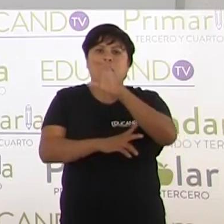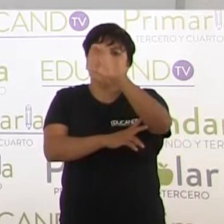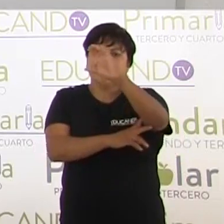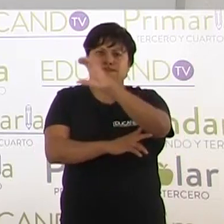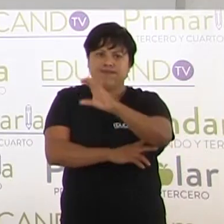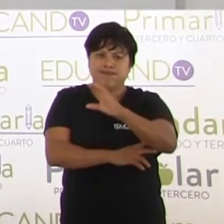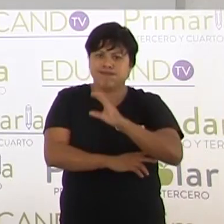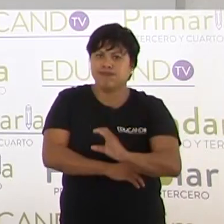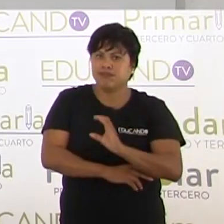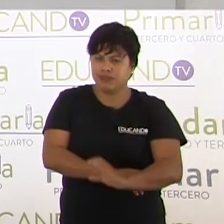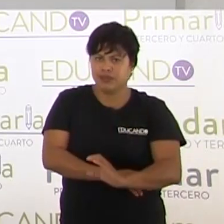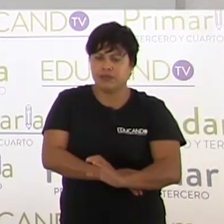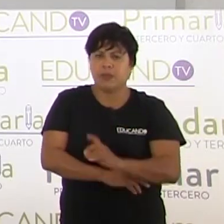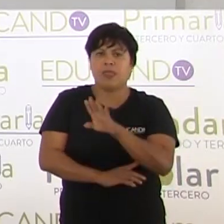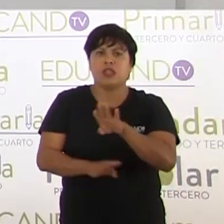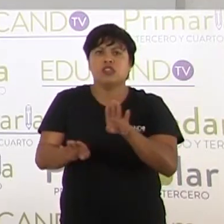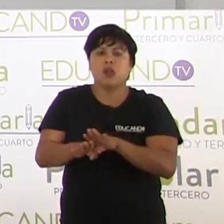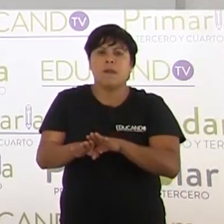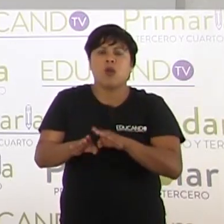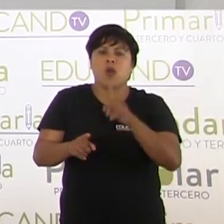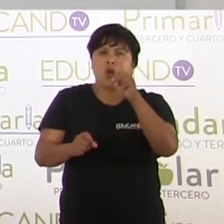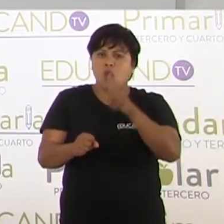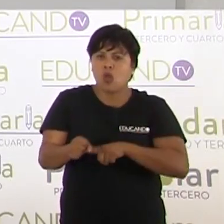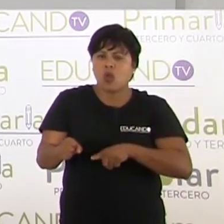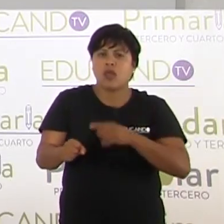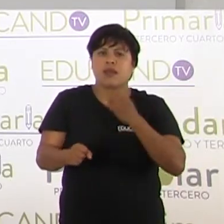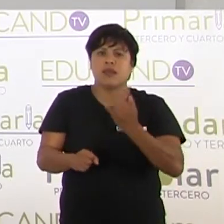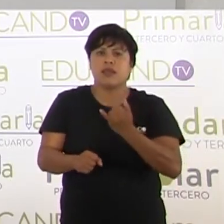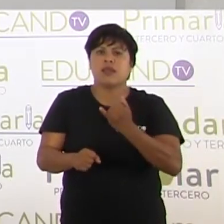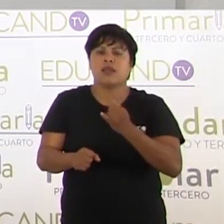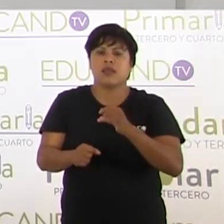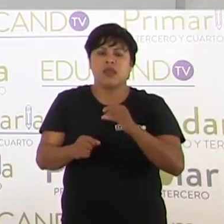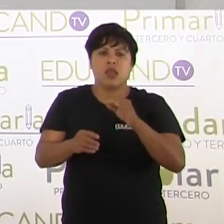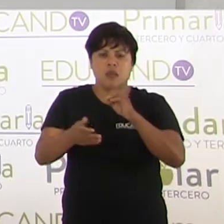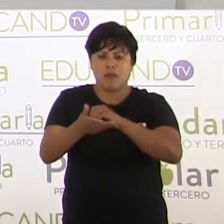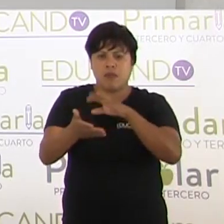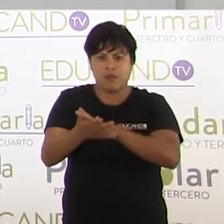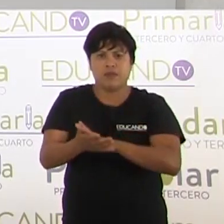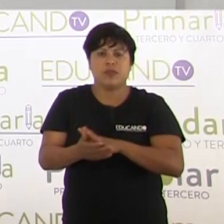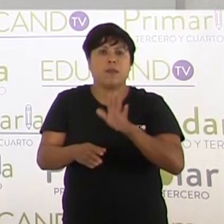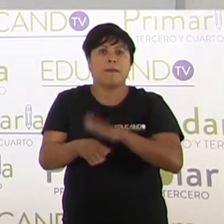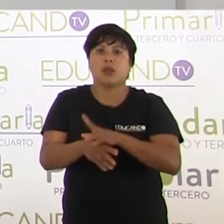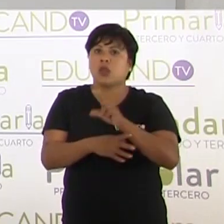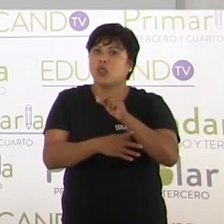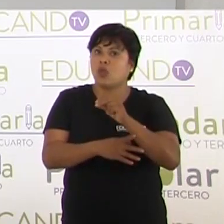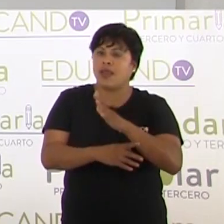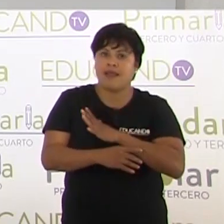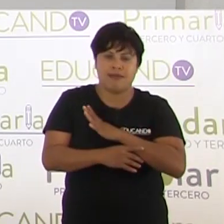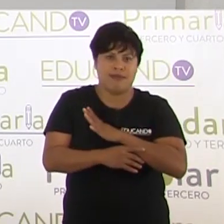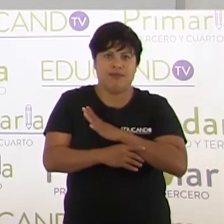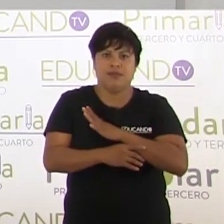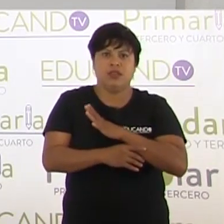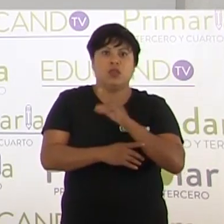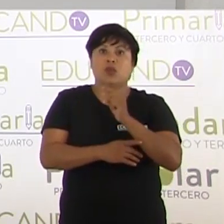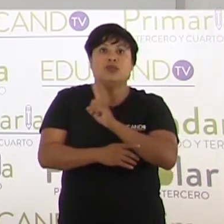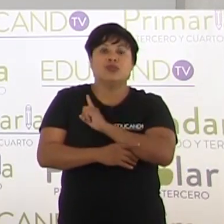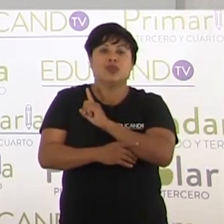van a conjugar ritmo, color y plasticidad. Porque no es solo